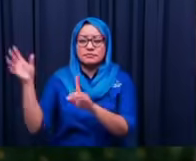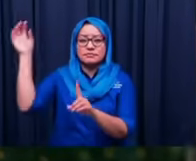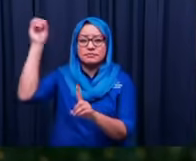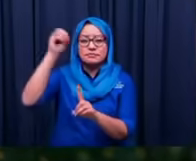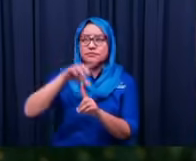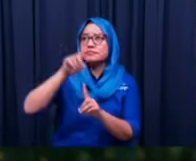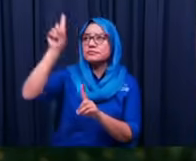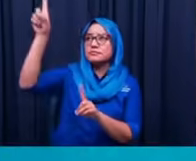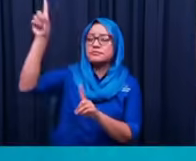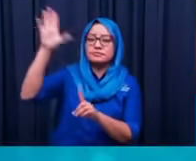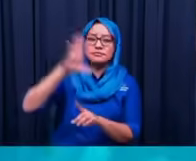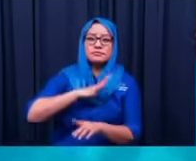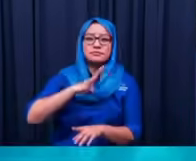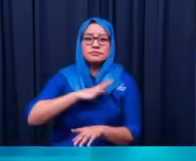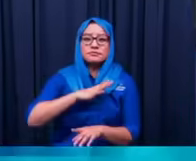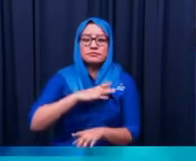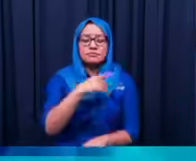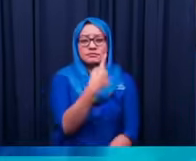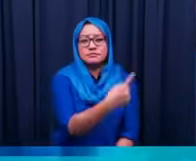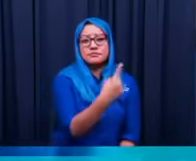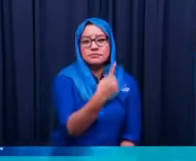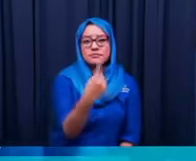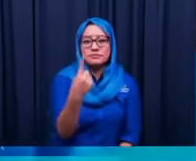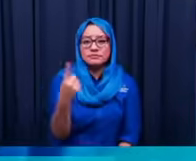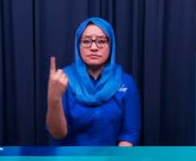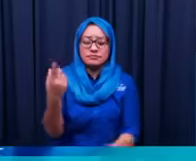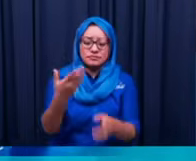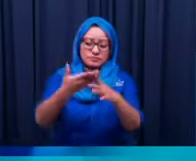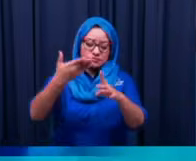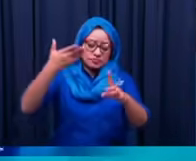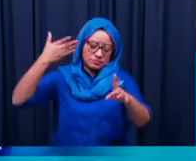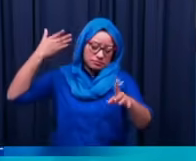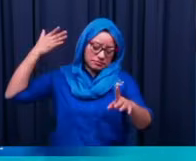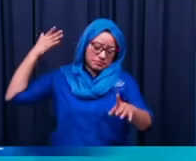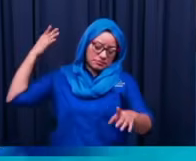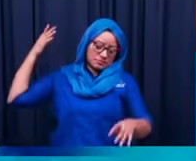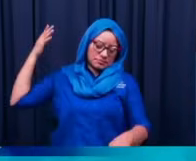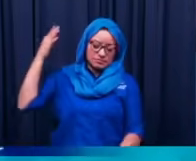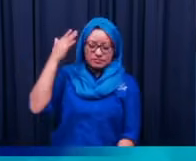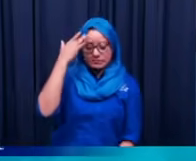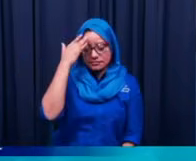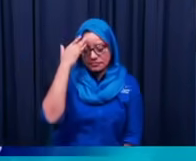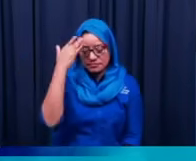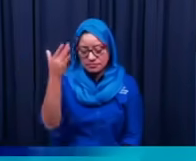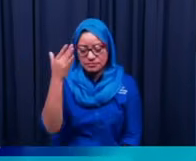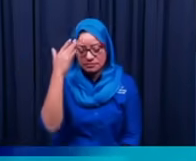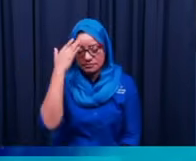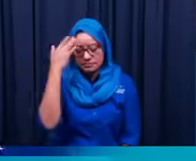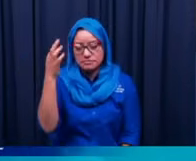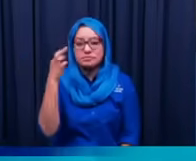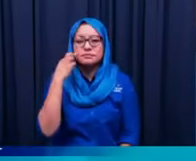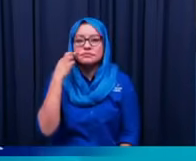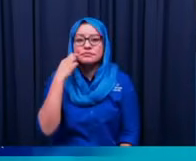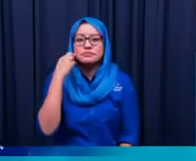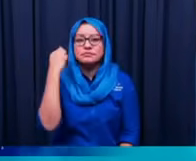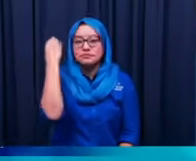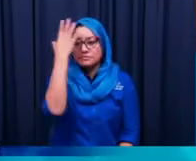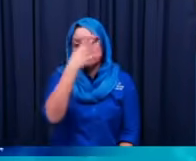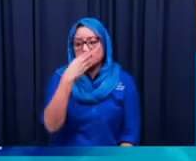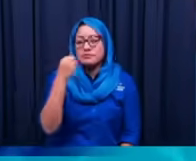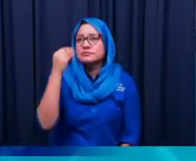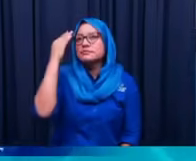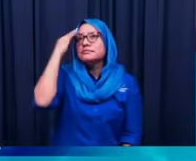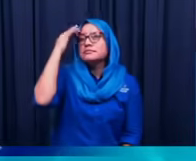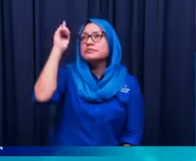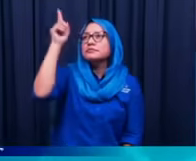que tú tienes para ellos desde hace mucho tiempo. Oh, gracias, papito lindo. Qué bueno que eres